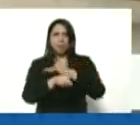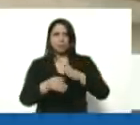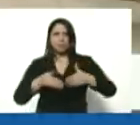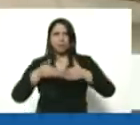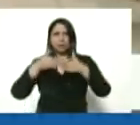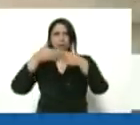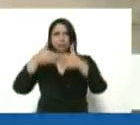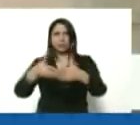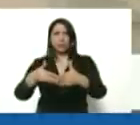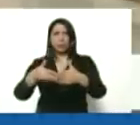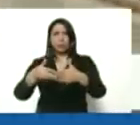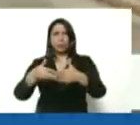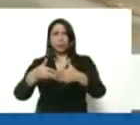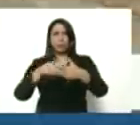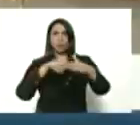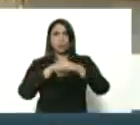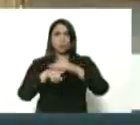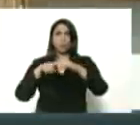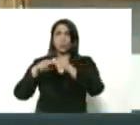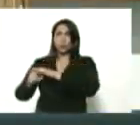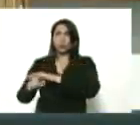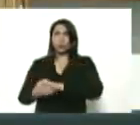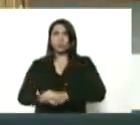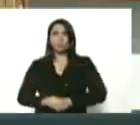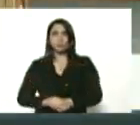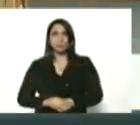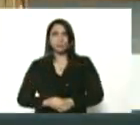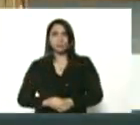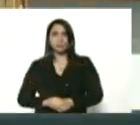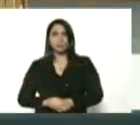embarcación incursora.